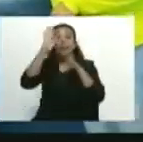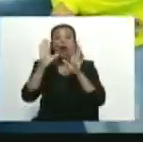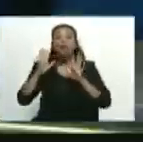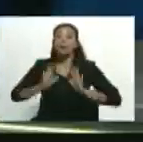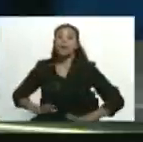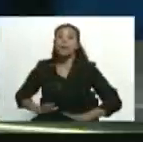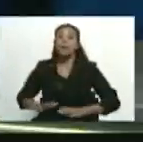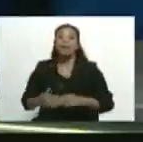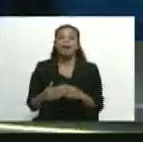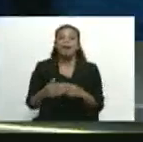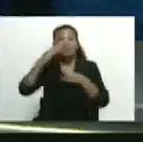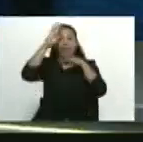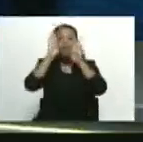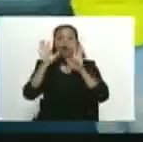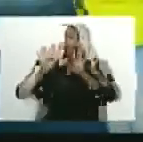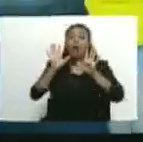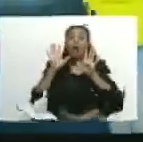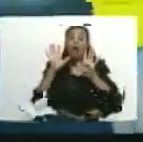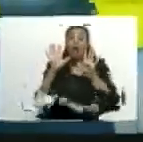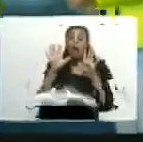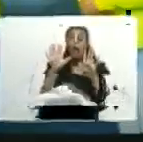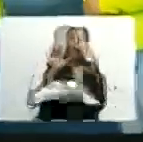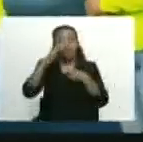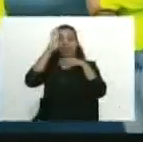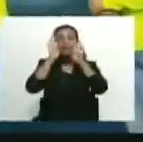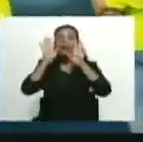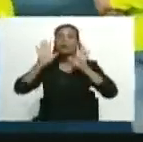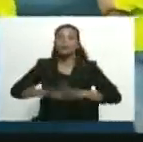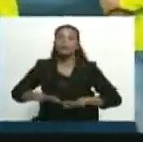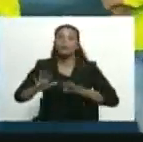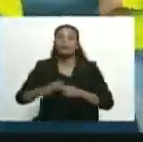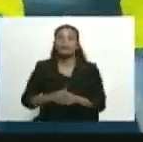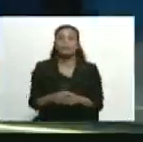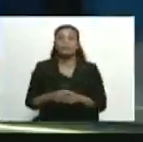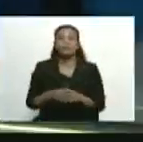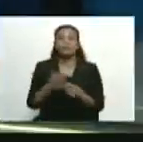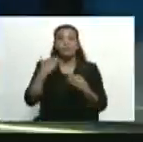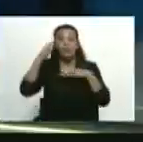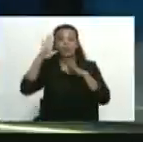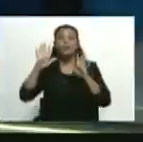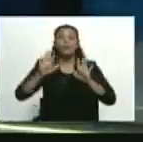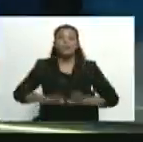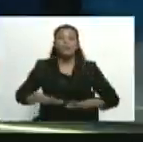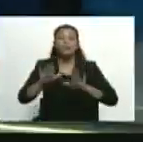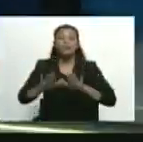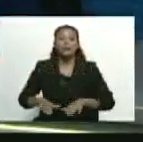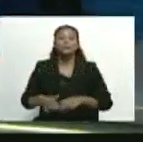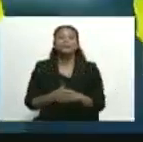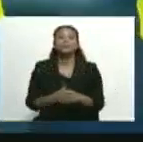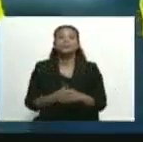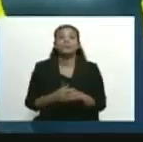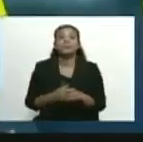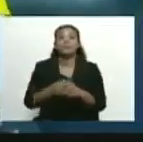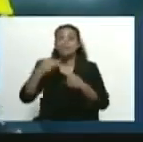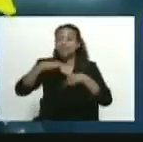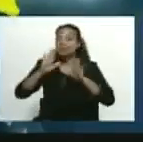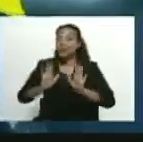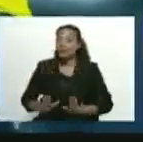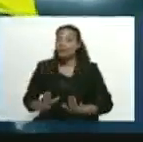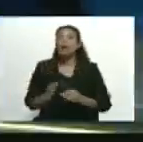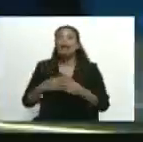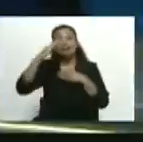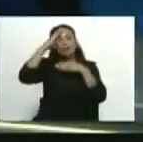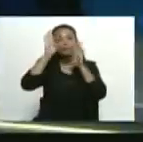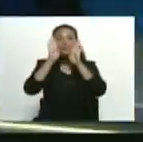Atentos. Estamos. Atentos. Estamos. Atento, atento, atento. Estamos, estamos, estamos. Estamos, estamos,